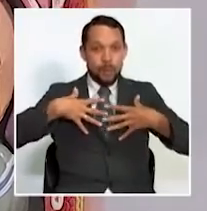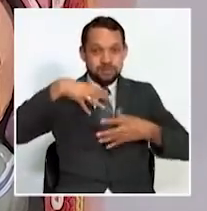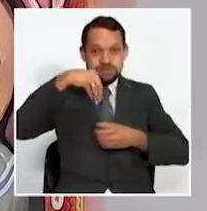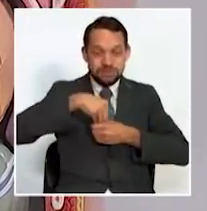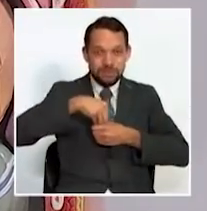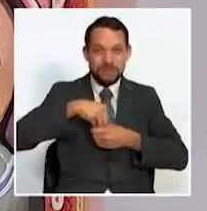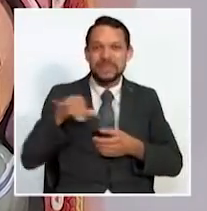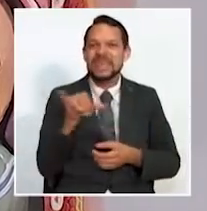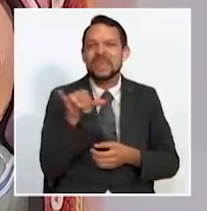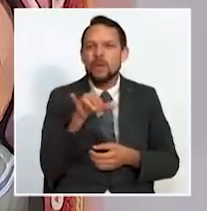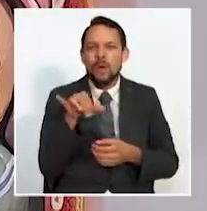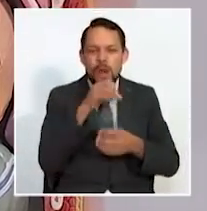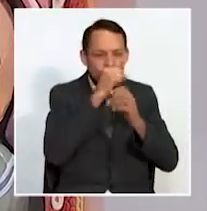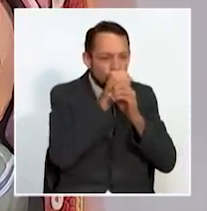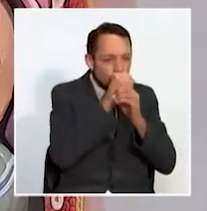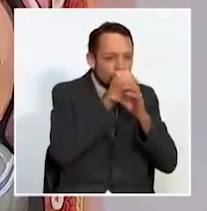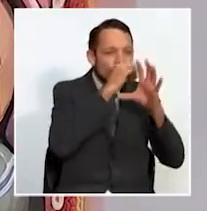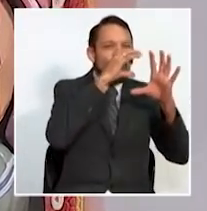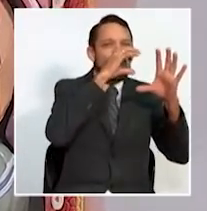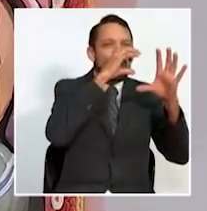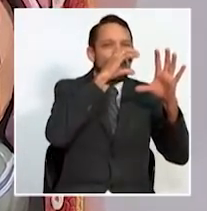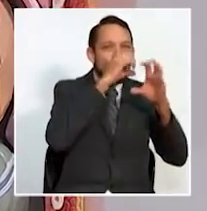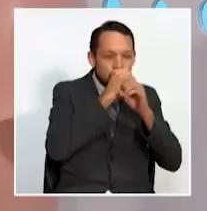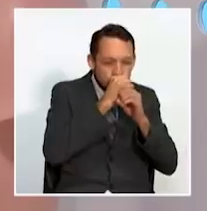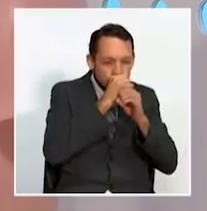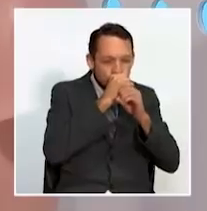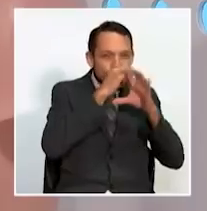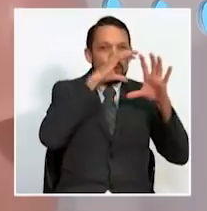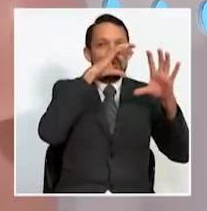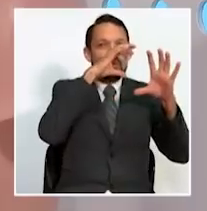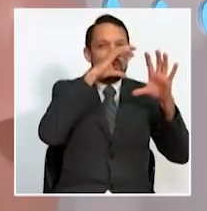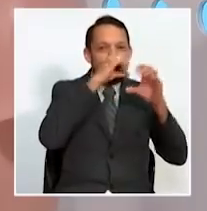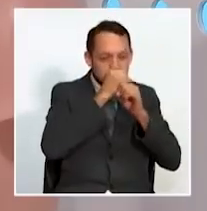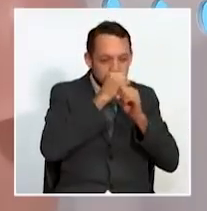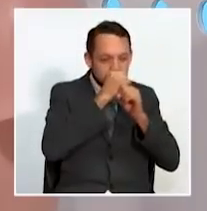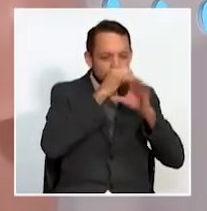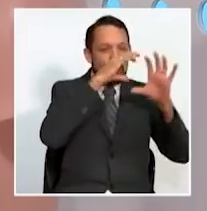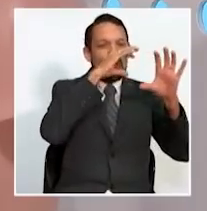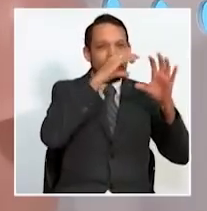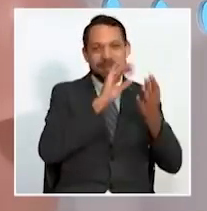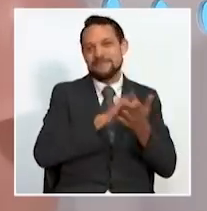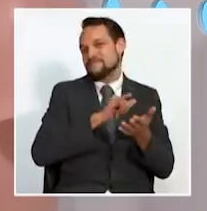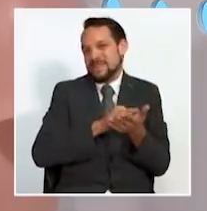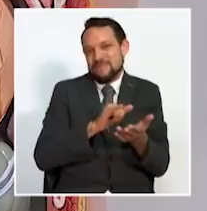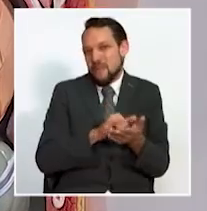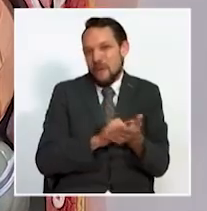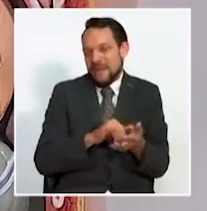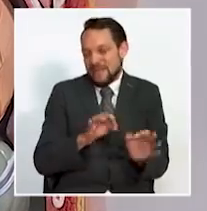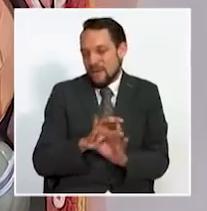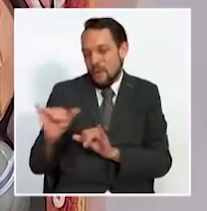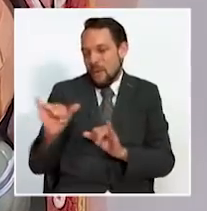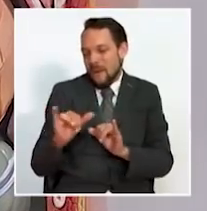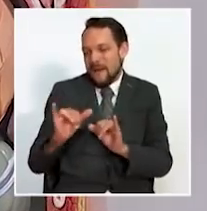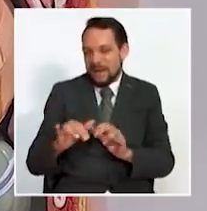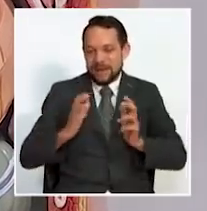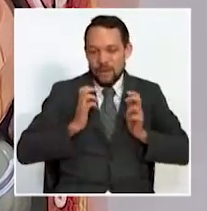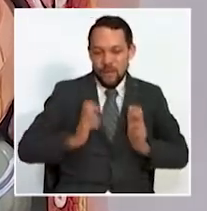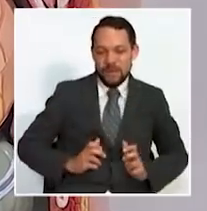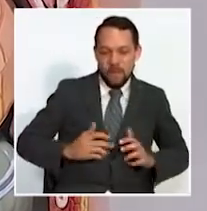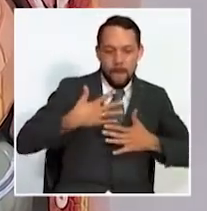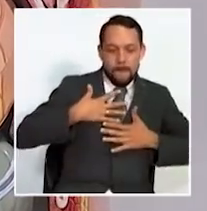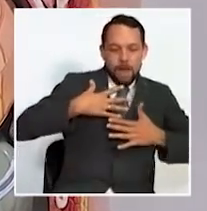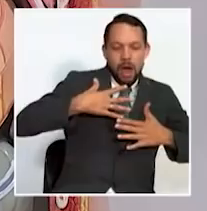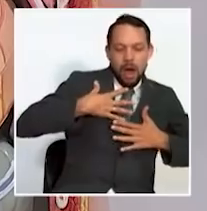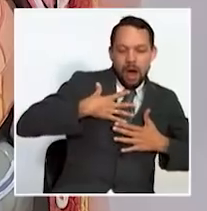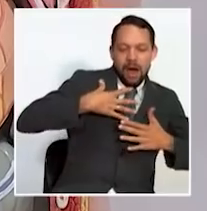como una bomba, que cuando entra el aire se infla y se desinfla. Y resulta que ese alvéolo es el que permite